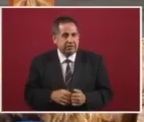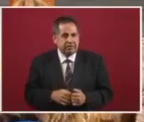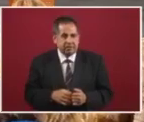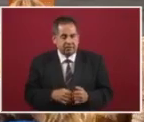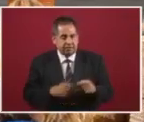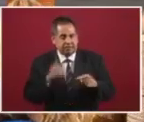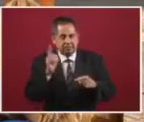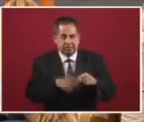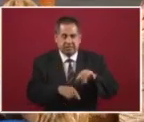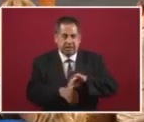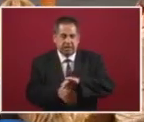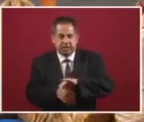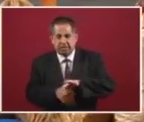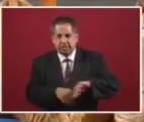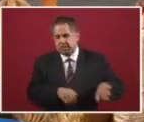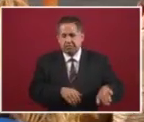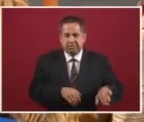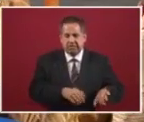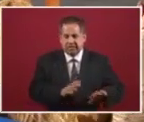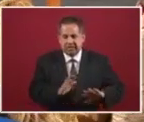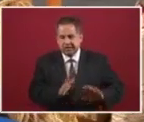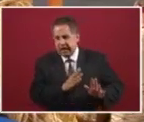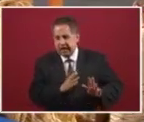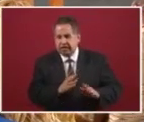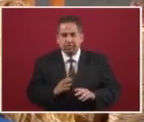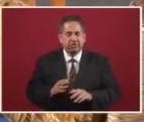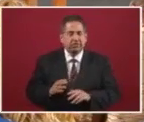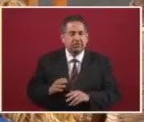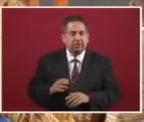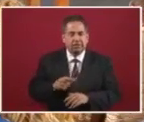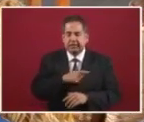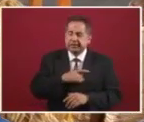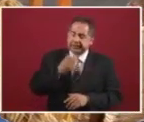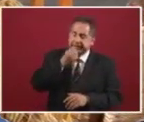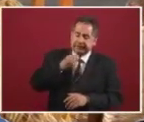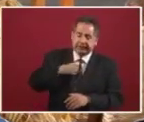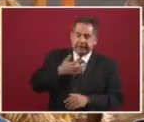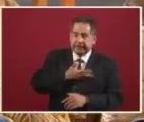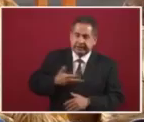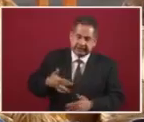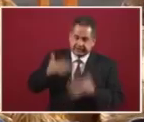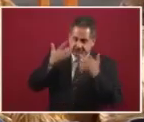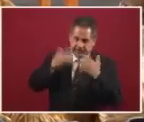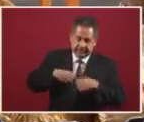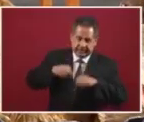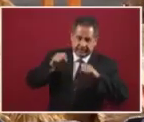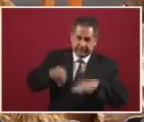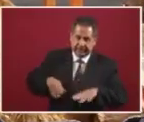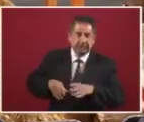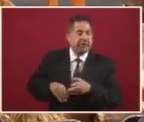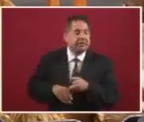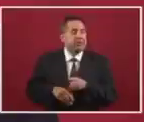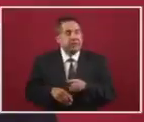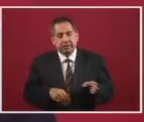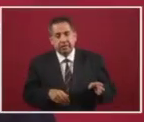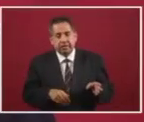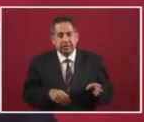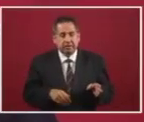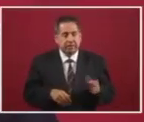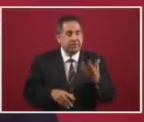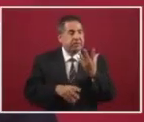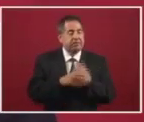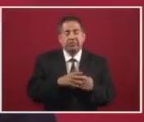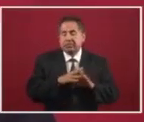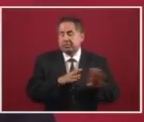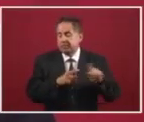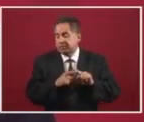hizo a un lado y tuvo que dejar la presidencia, irse al destierro